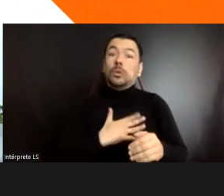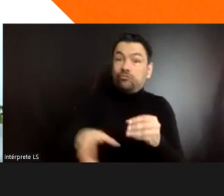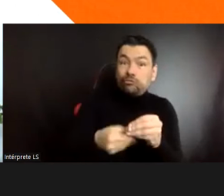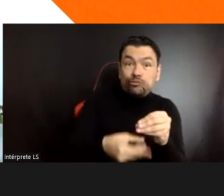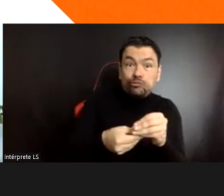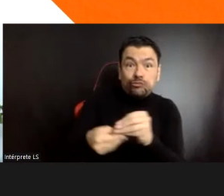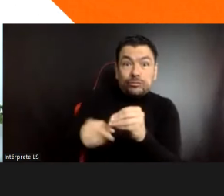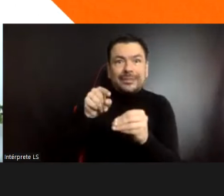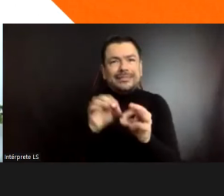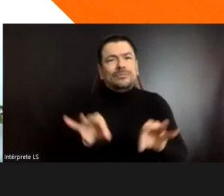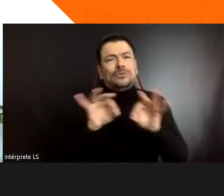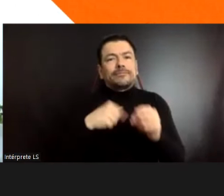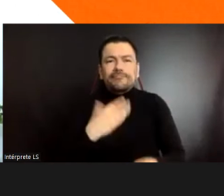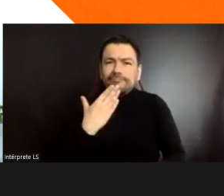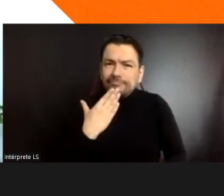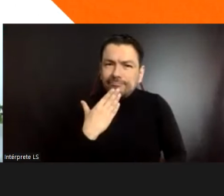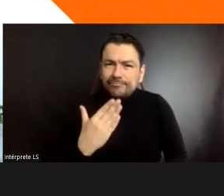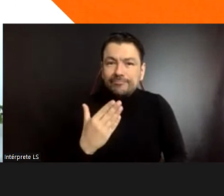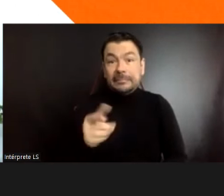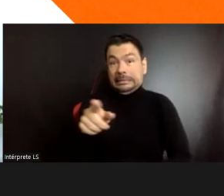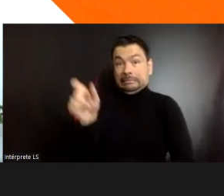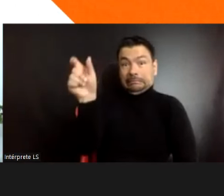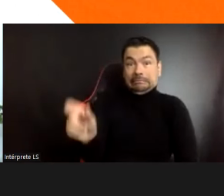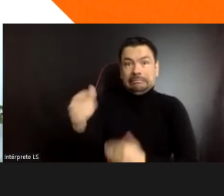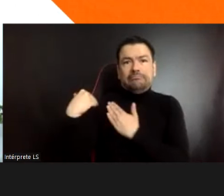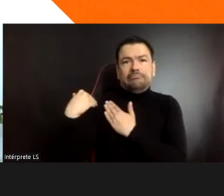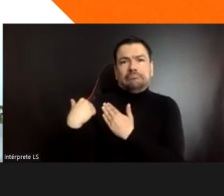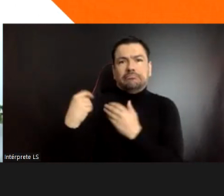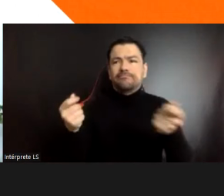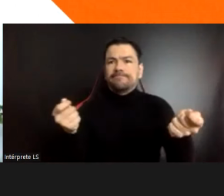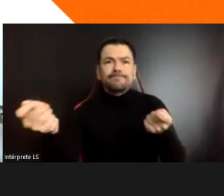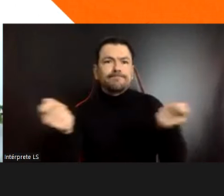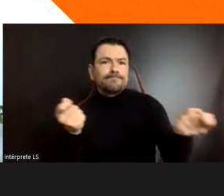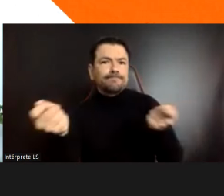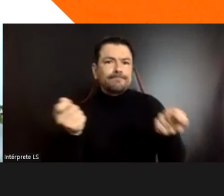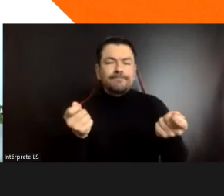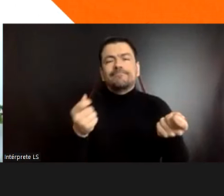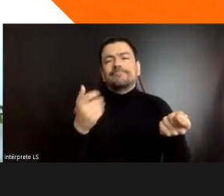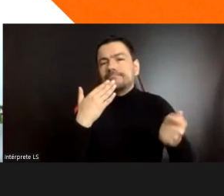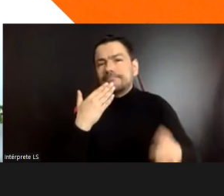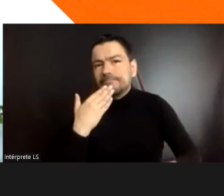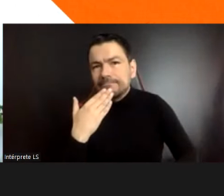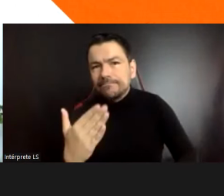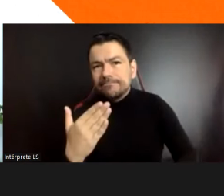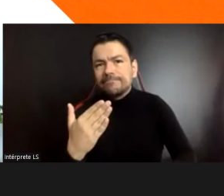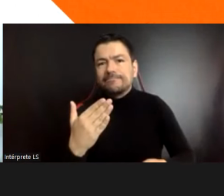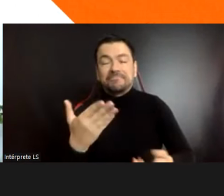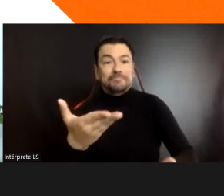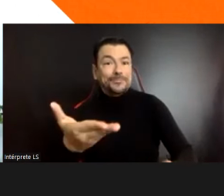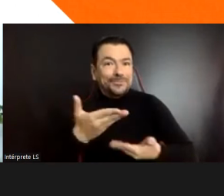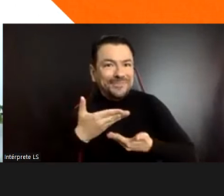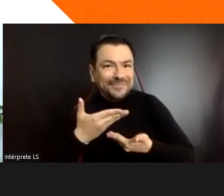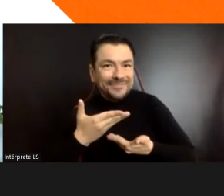moderador, a todo nuestro equipo. Y después de esta bienvenida tendremos unos comentarios de